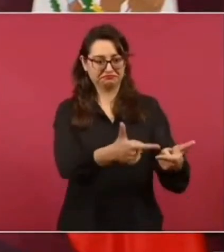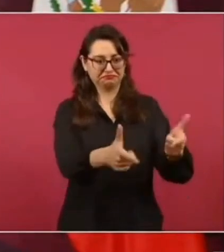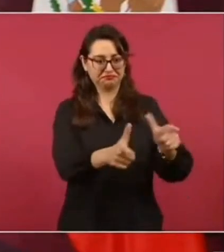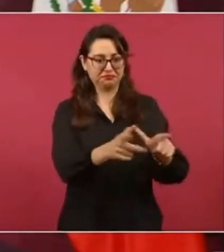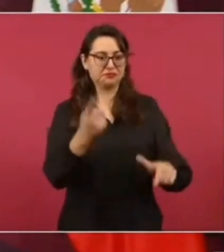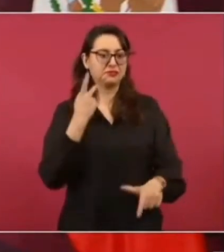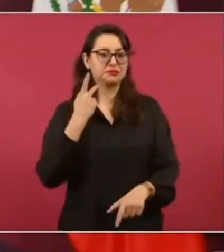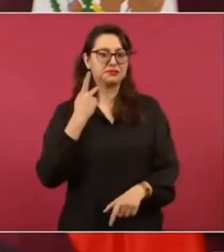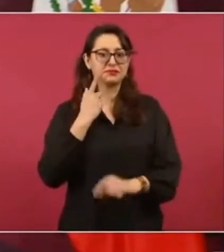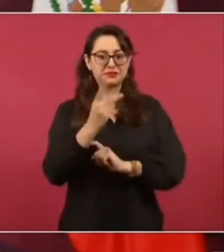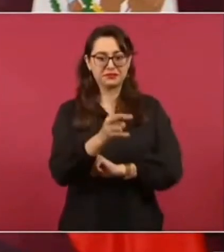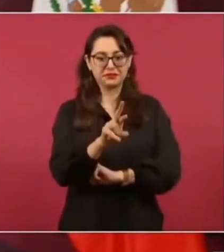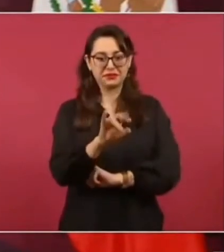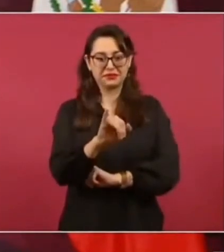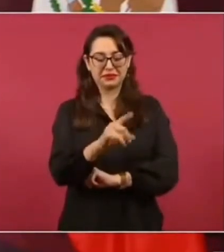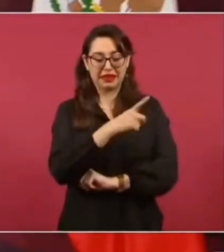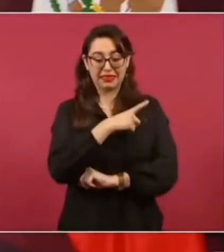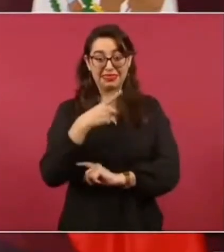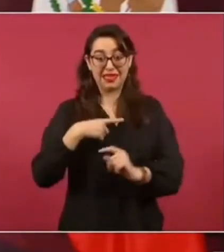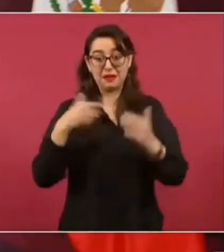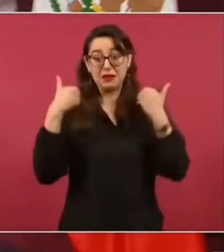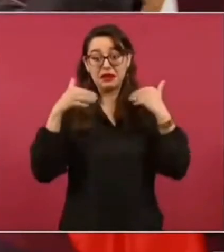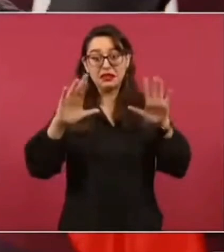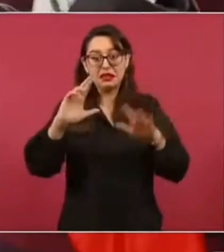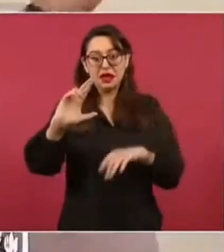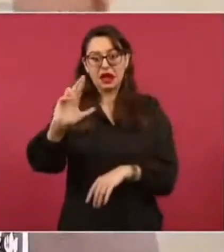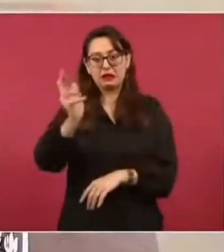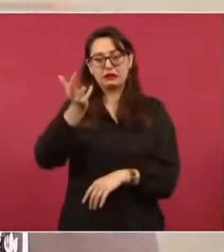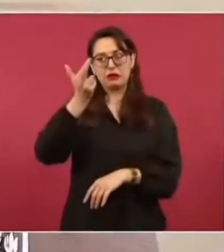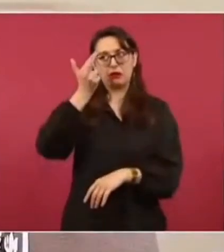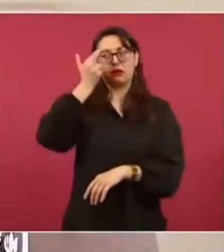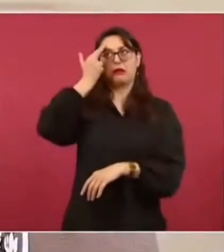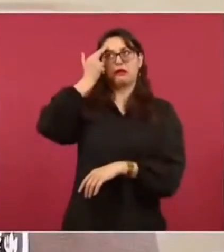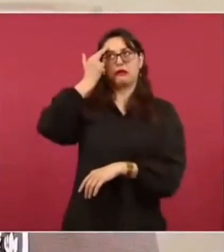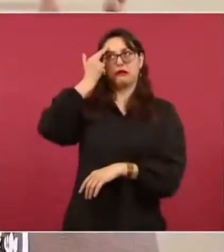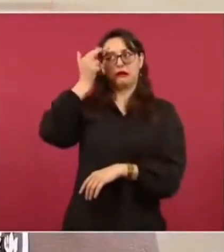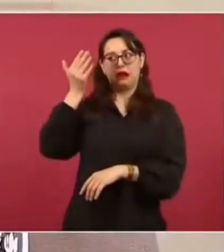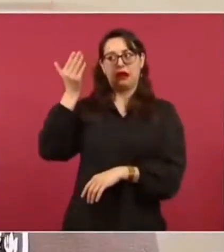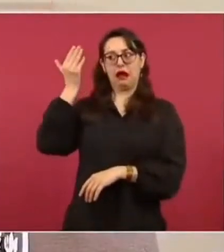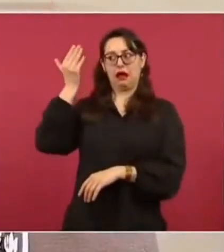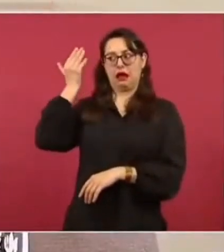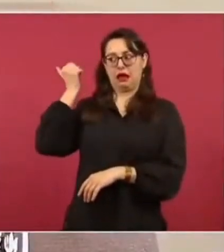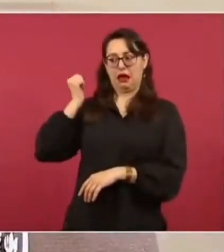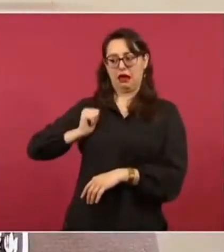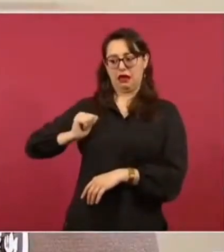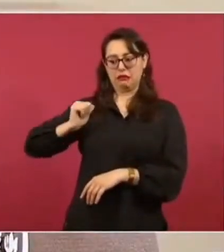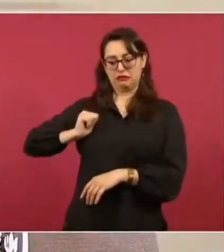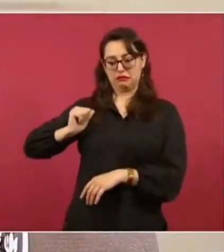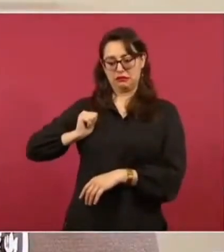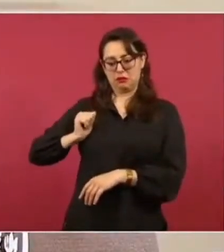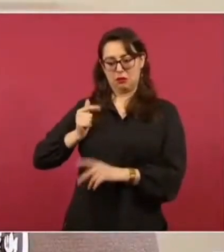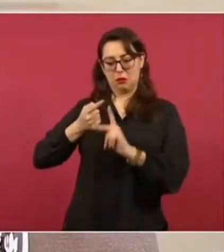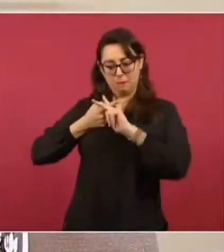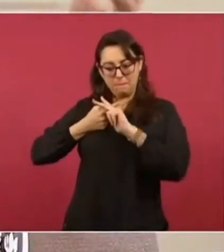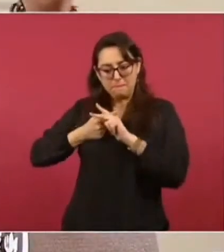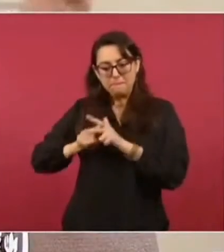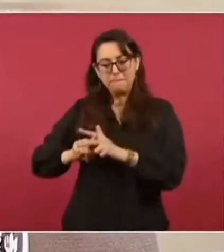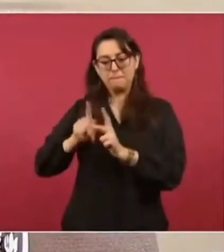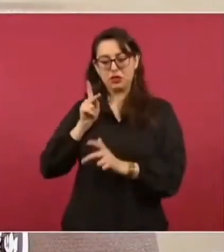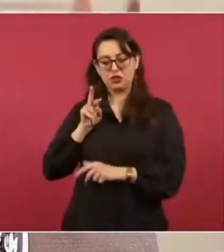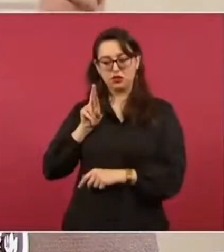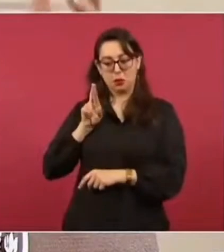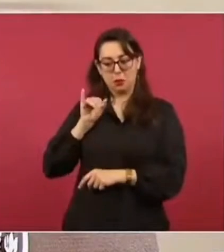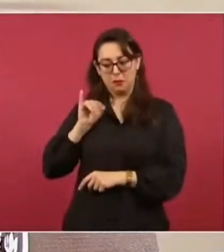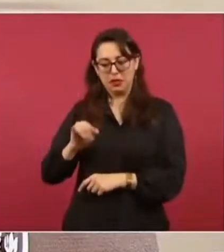un hecho histórico, el retomar las luchas de